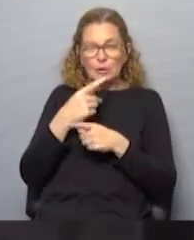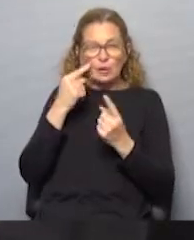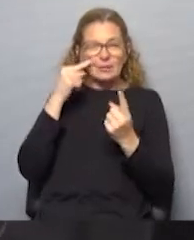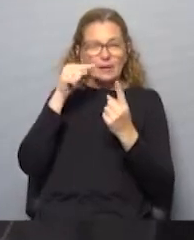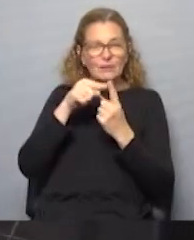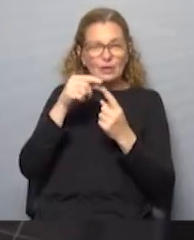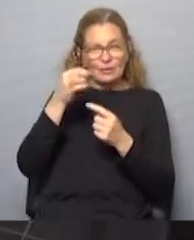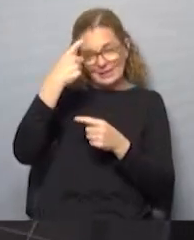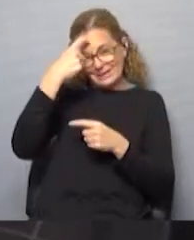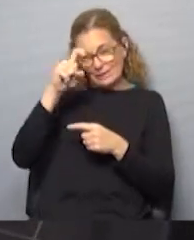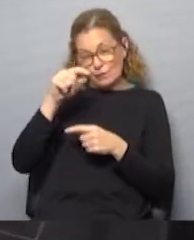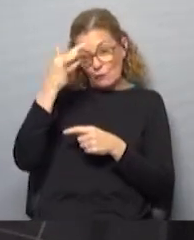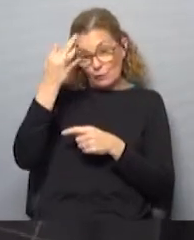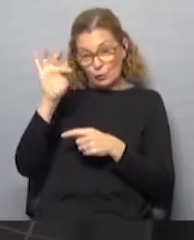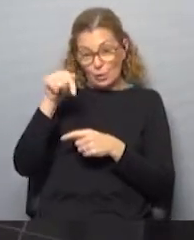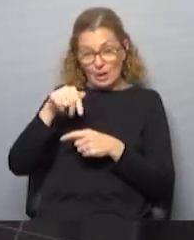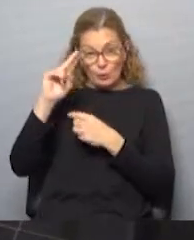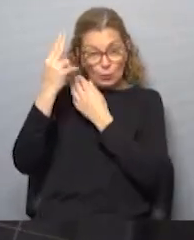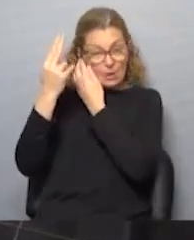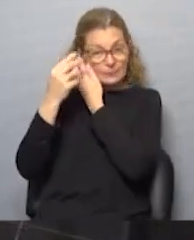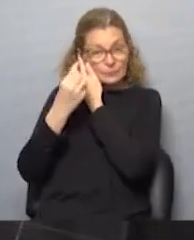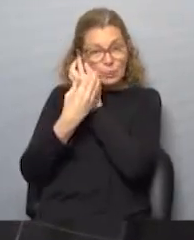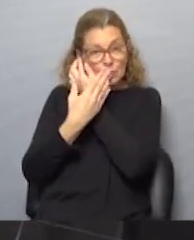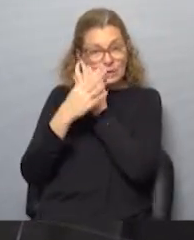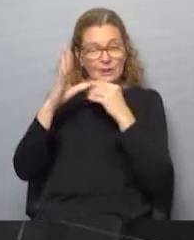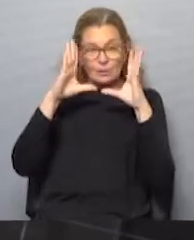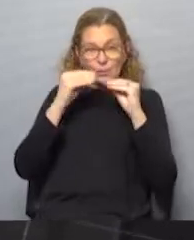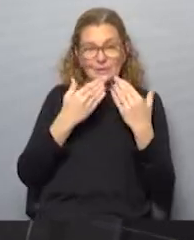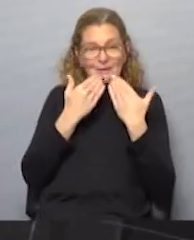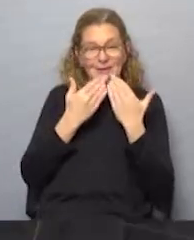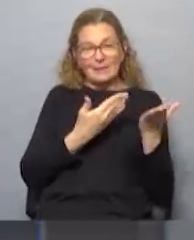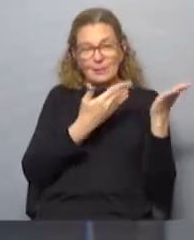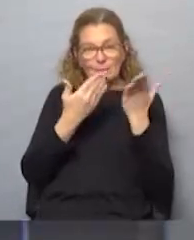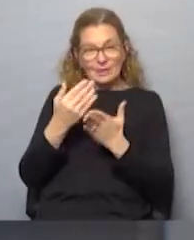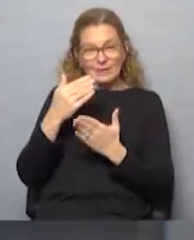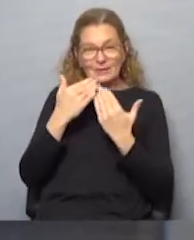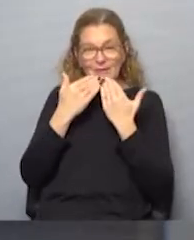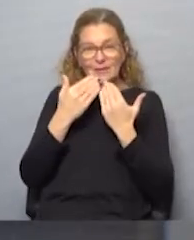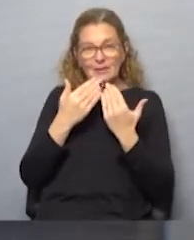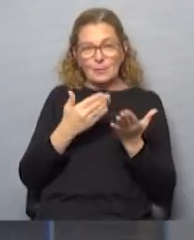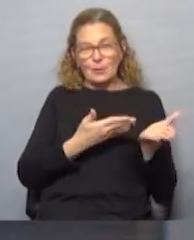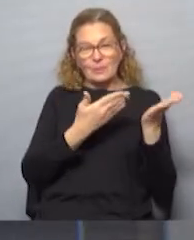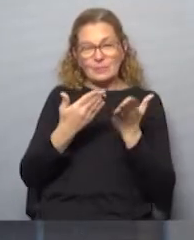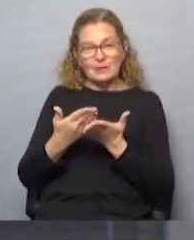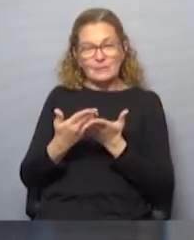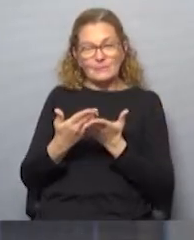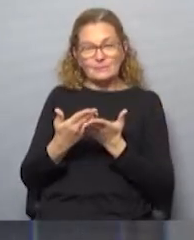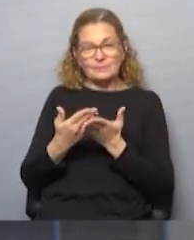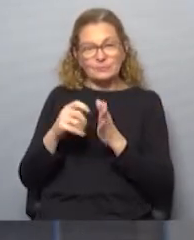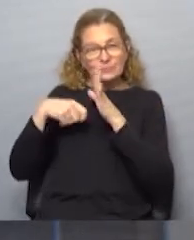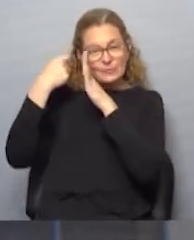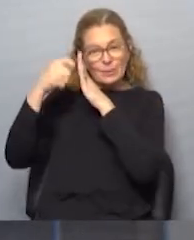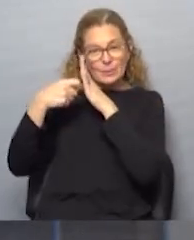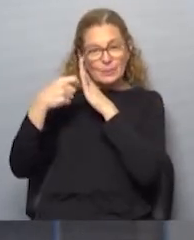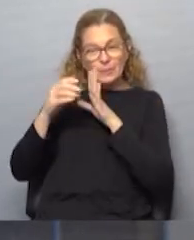científicos en nuestro país a futuro en juan pabló buenas noches gracias hola buenas noches no muchas gracias a ustedes por la invitación y qué buen programa que